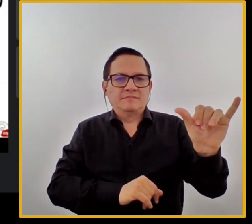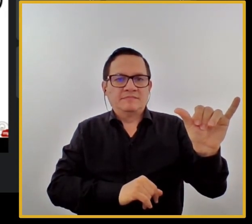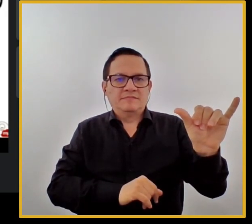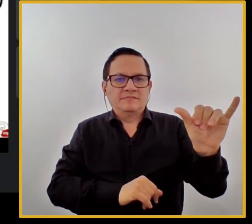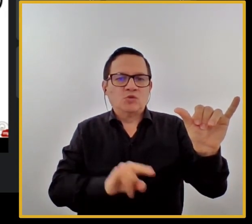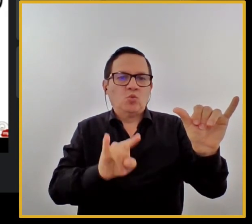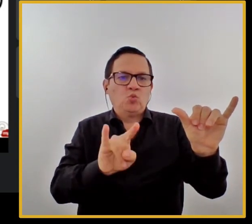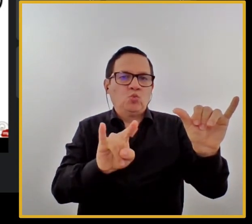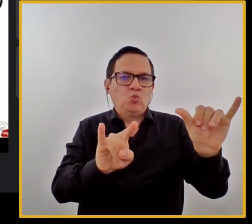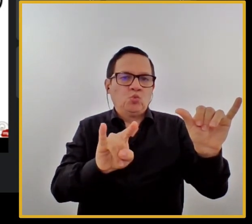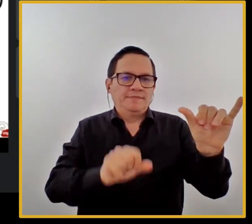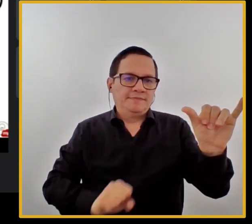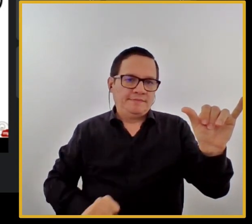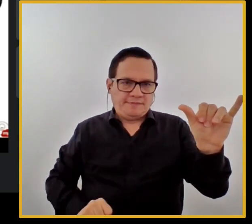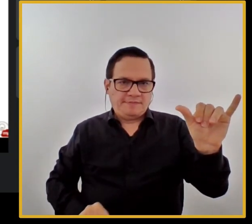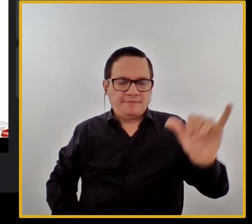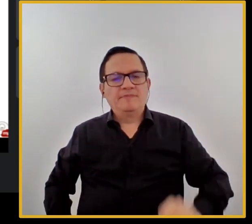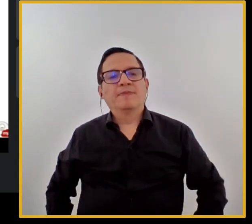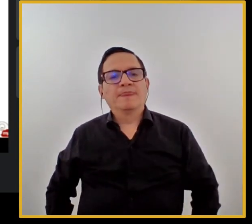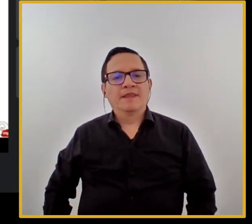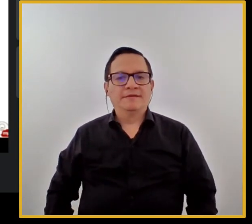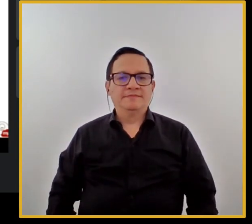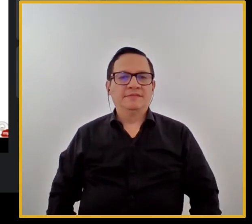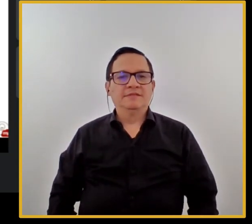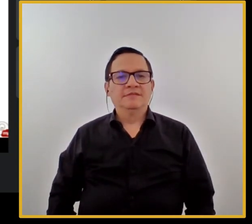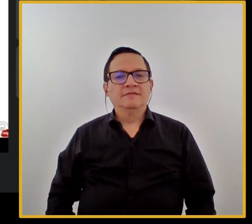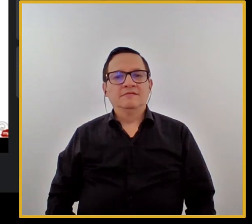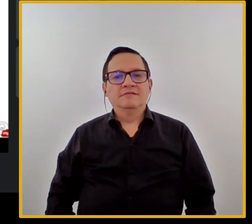¿cierto? Entonces,